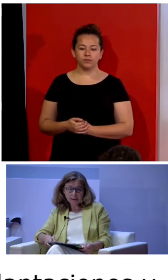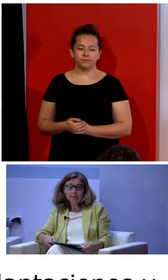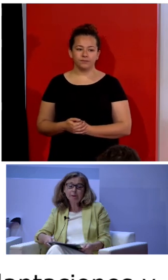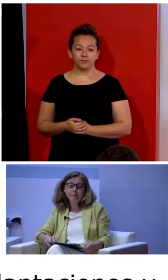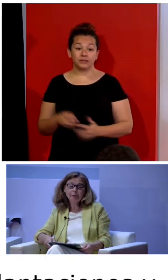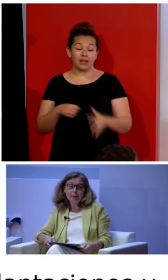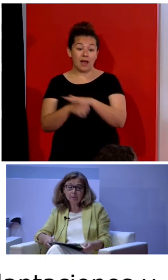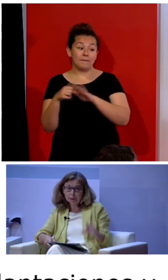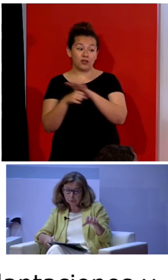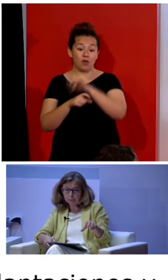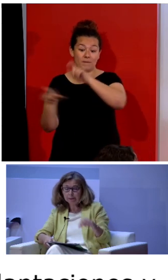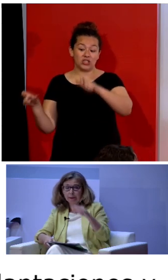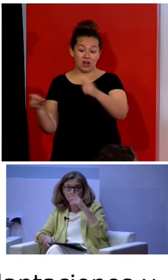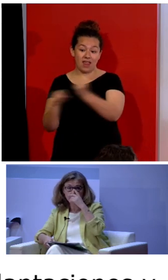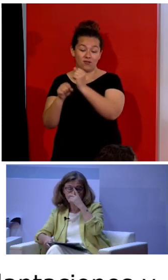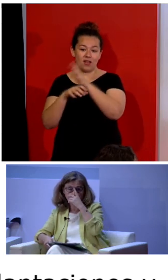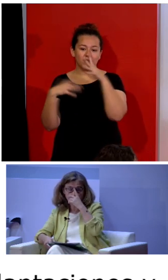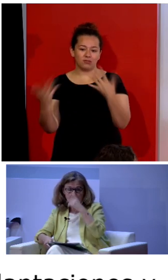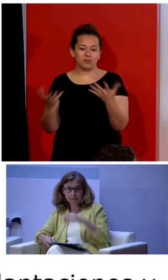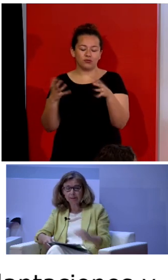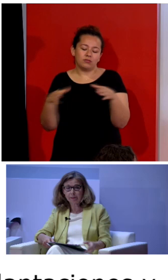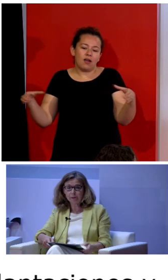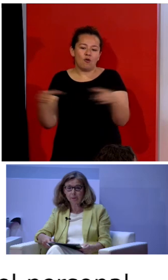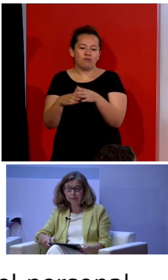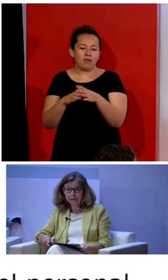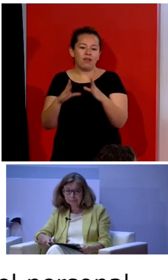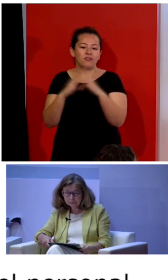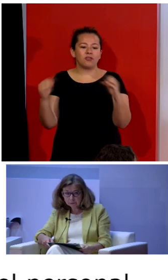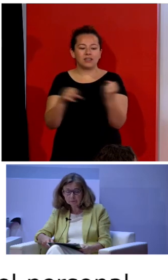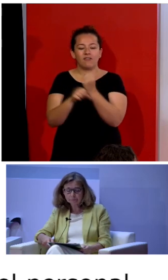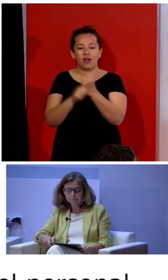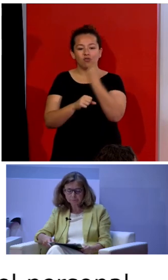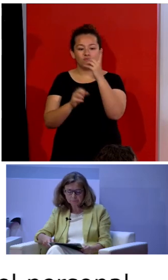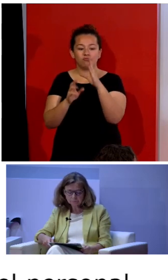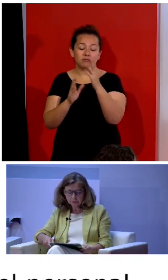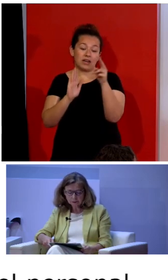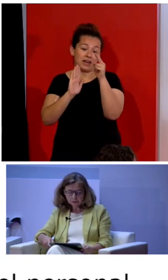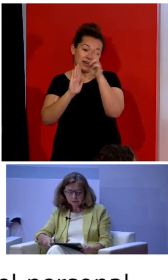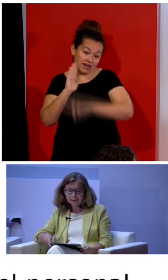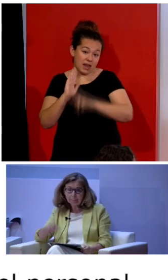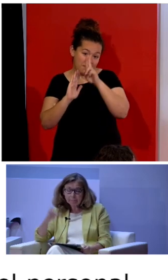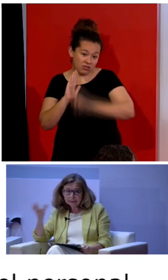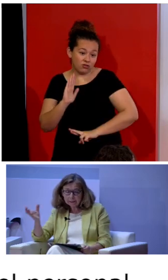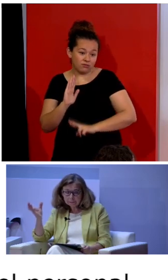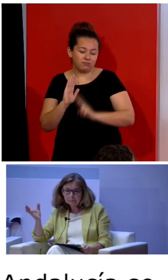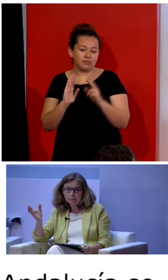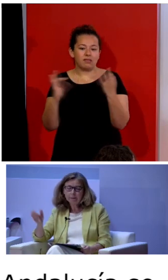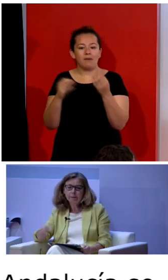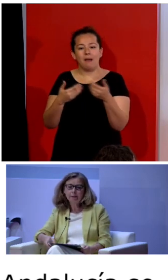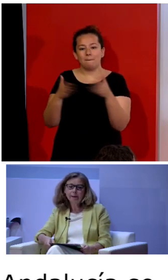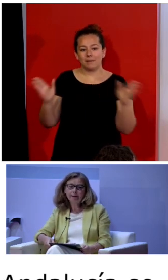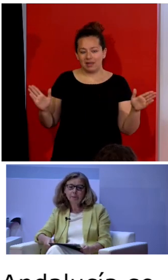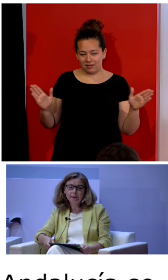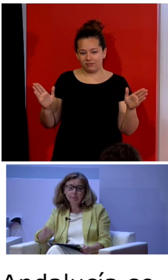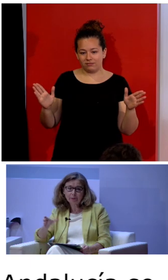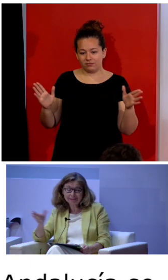En el ámbito del personal laboral, actualmente la Junta de Andalucía se está trabajando en un reglamento que amplíe